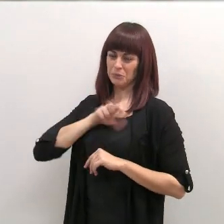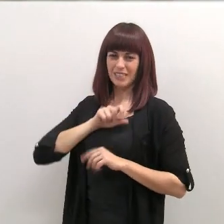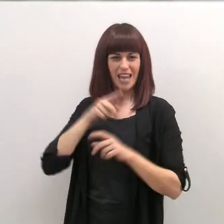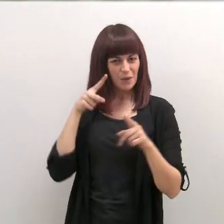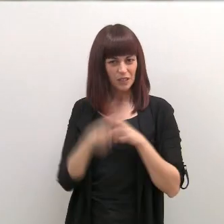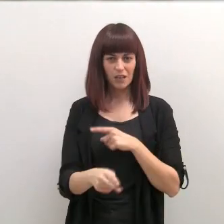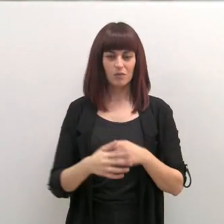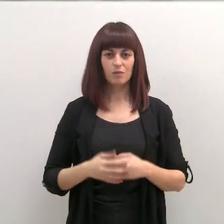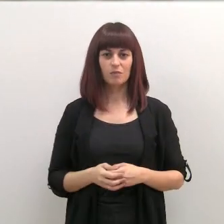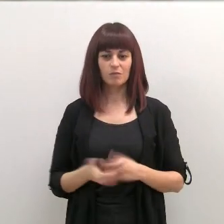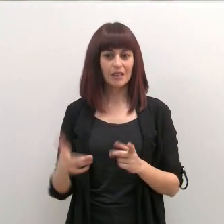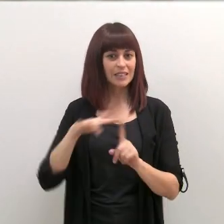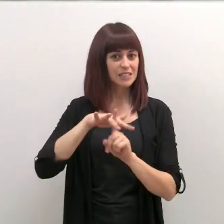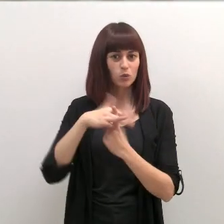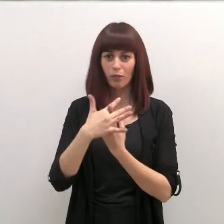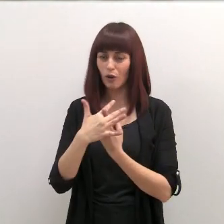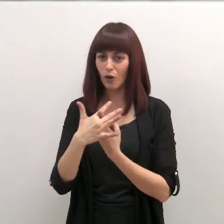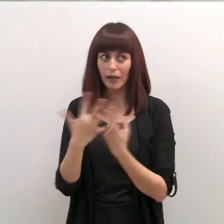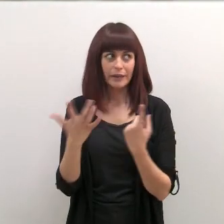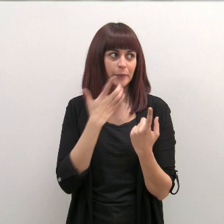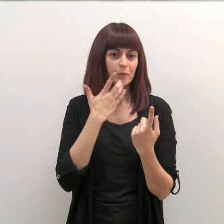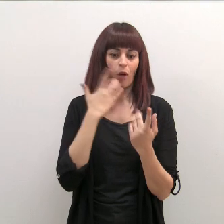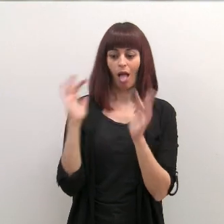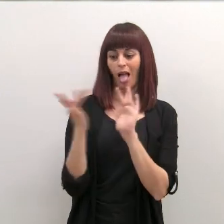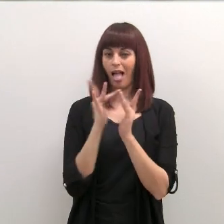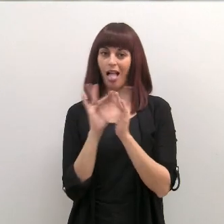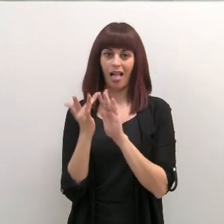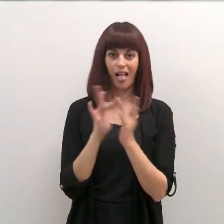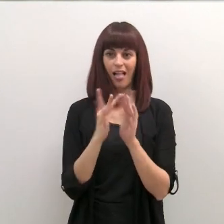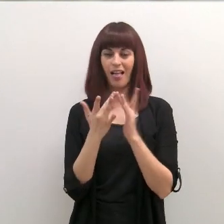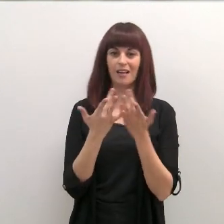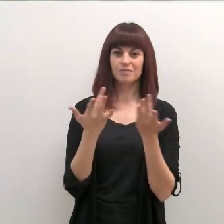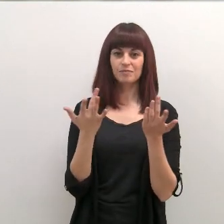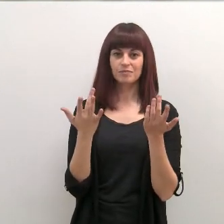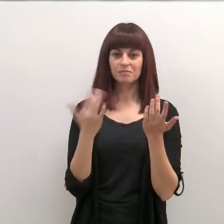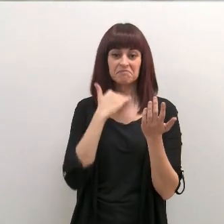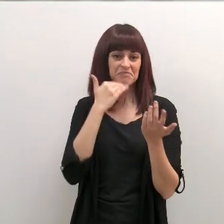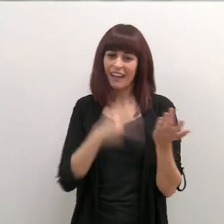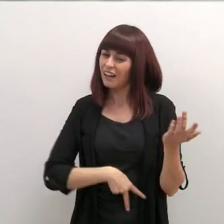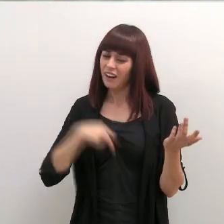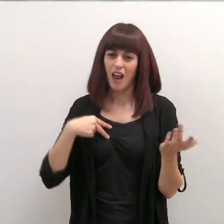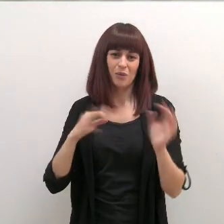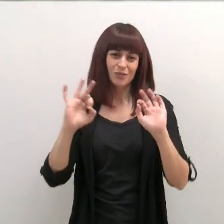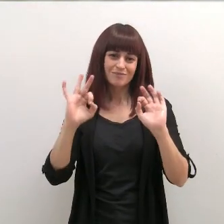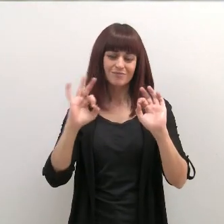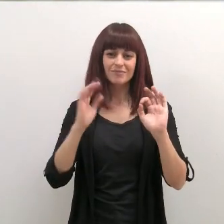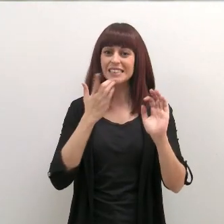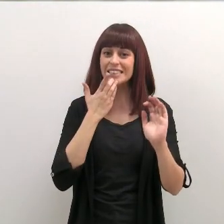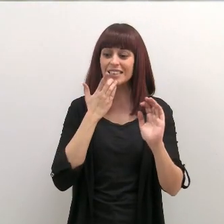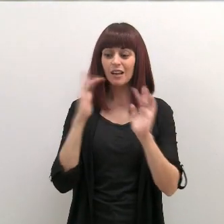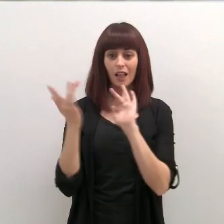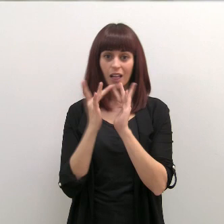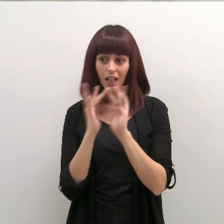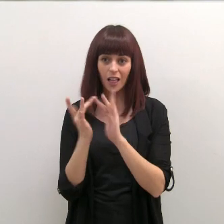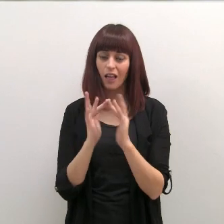que evitar toda situación en estos momentos, toda interacción en general y especialmente cualquier